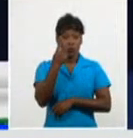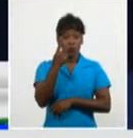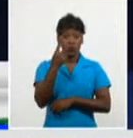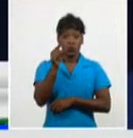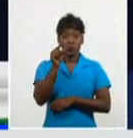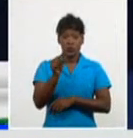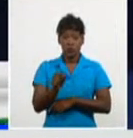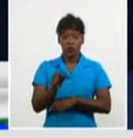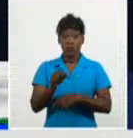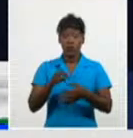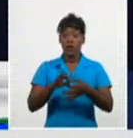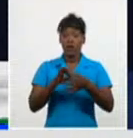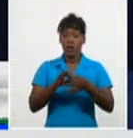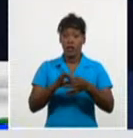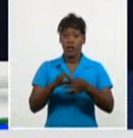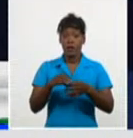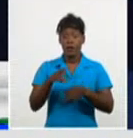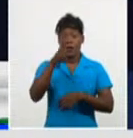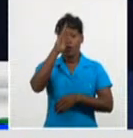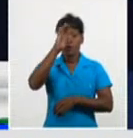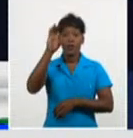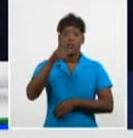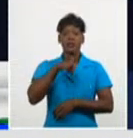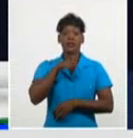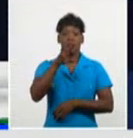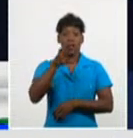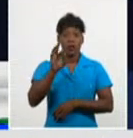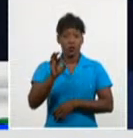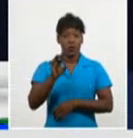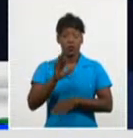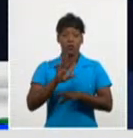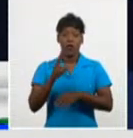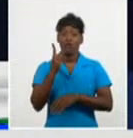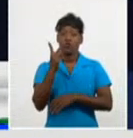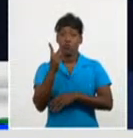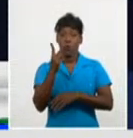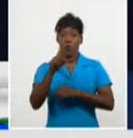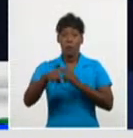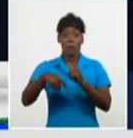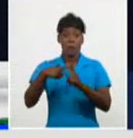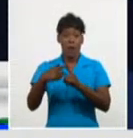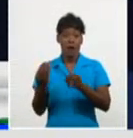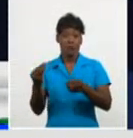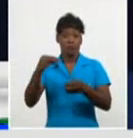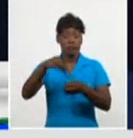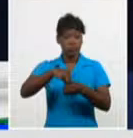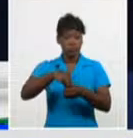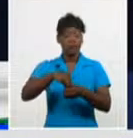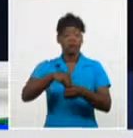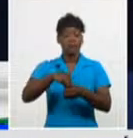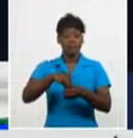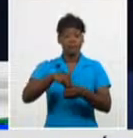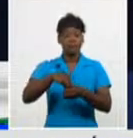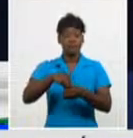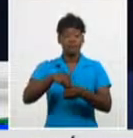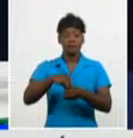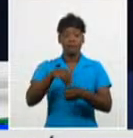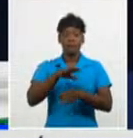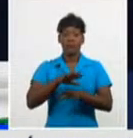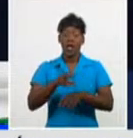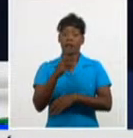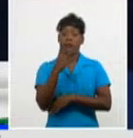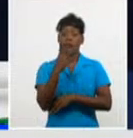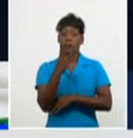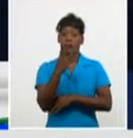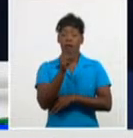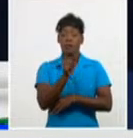Hospital Salvador Allende, y ya de esta forma, con 2 más que se incorporan hoy, pues son 3 pacientes en el